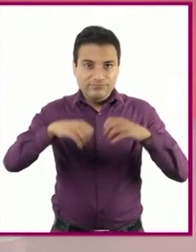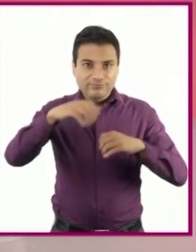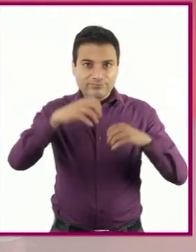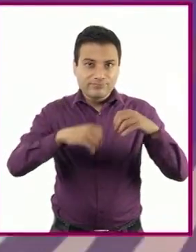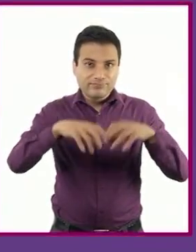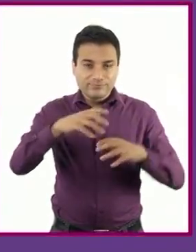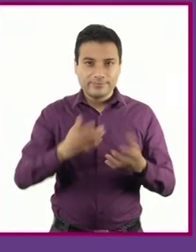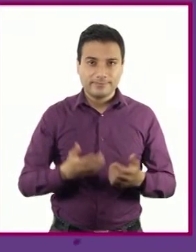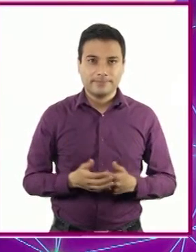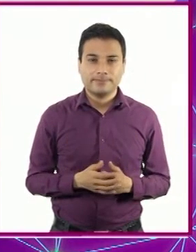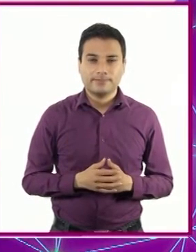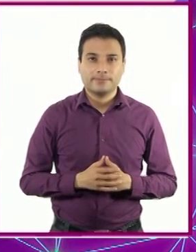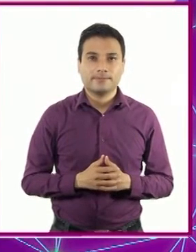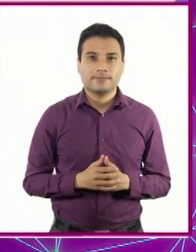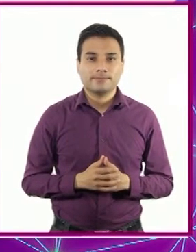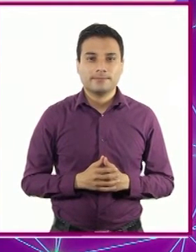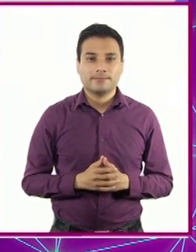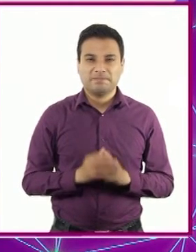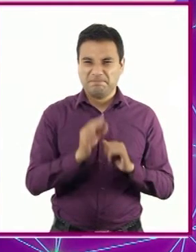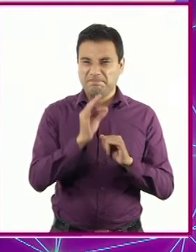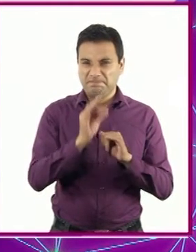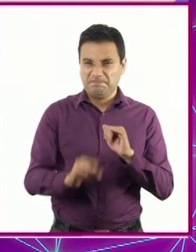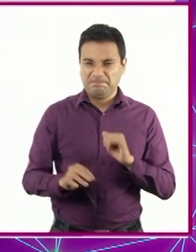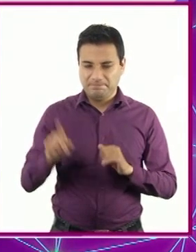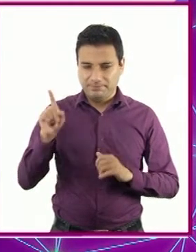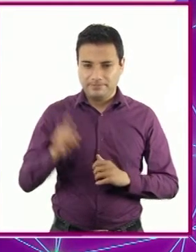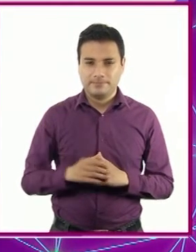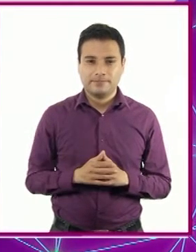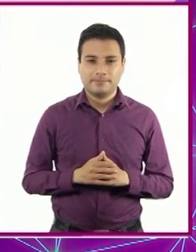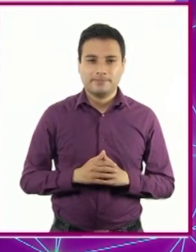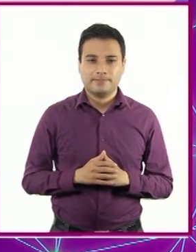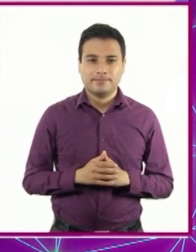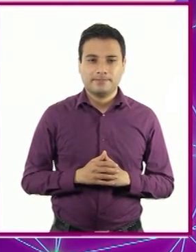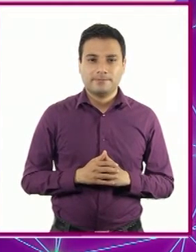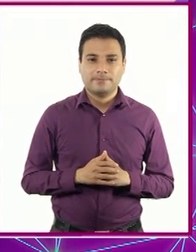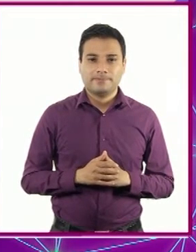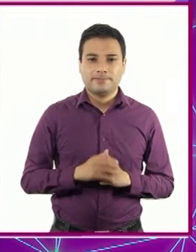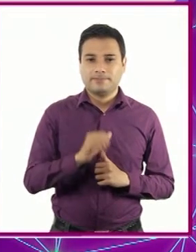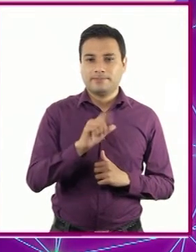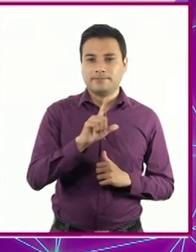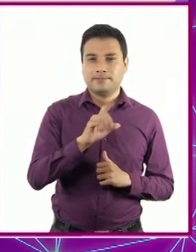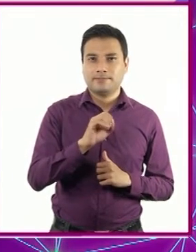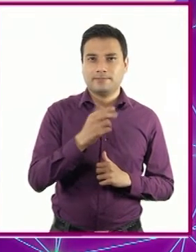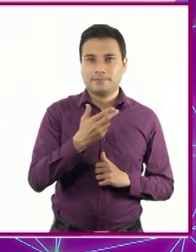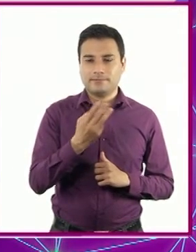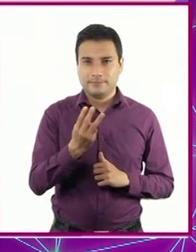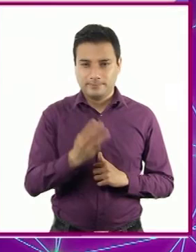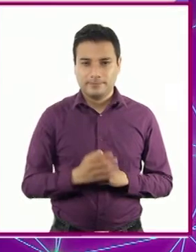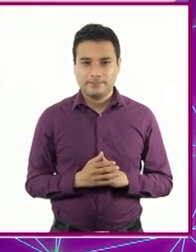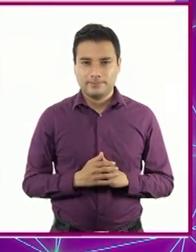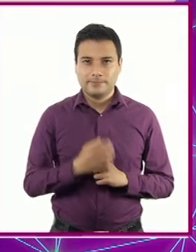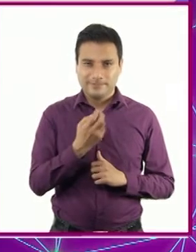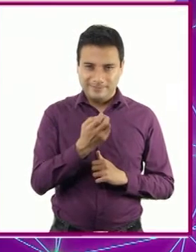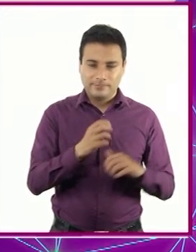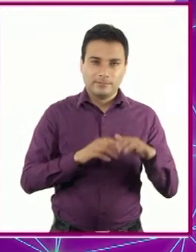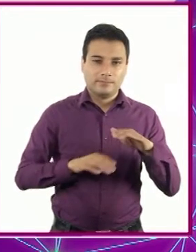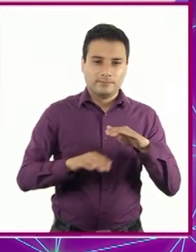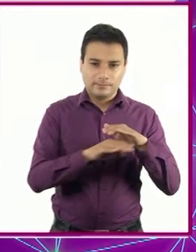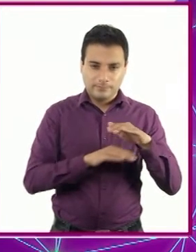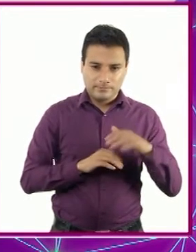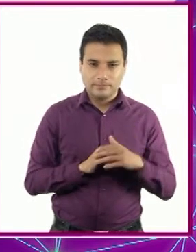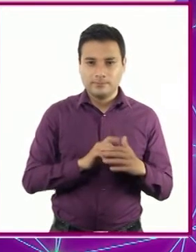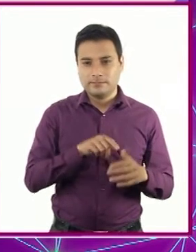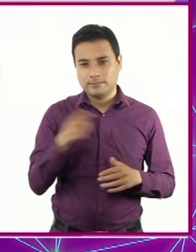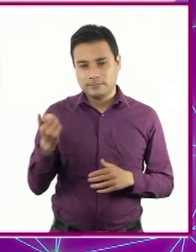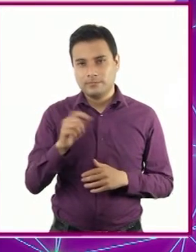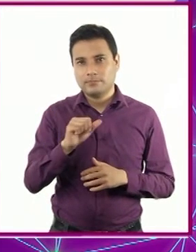la reacción. Por último, en la reacción tenemos hidróxido de aluminio, la base que reacciona con el ácido clorhídrico,